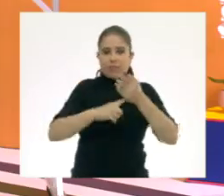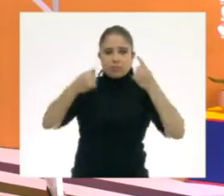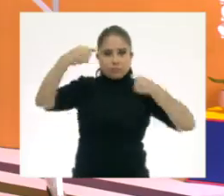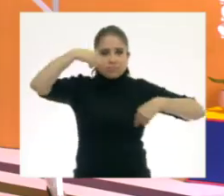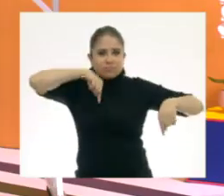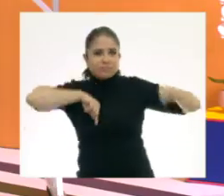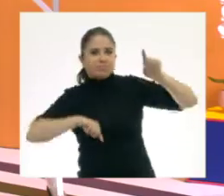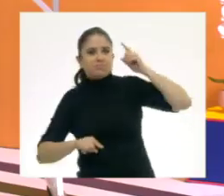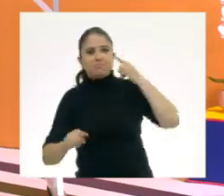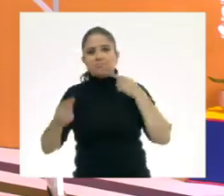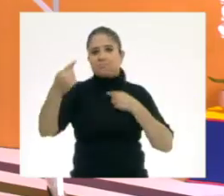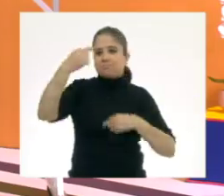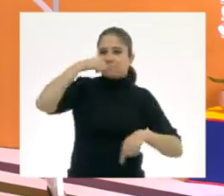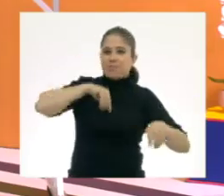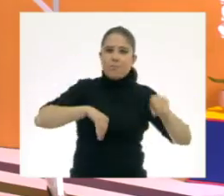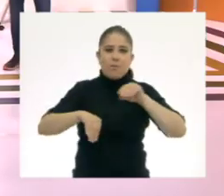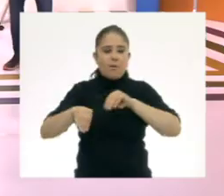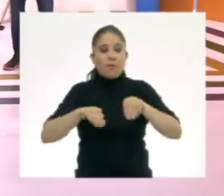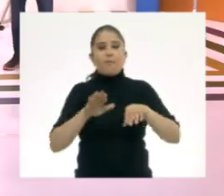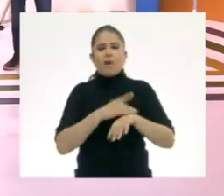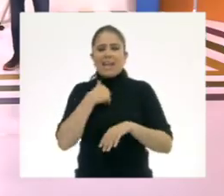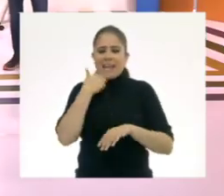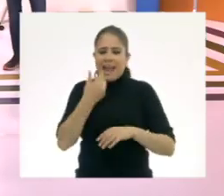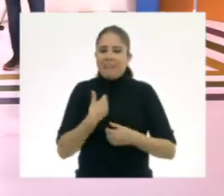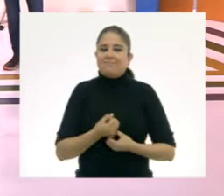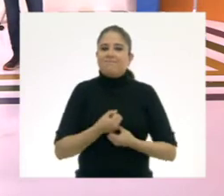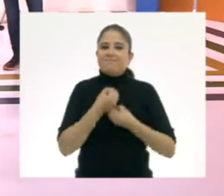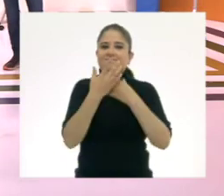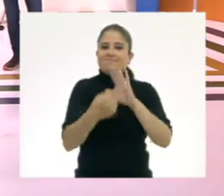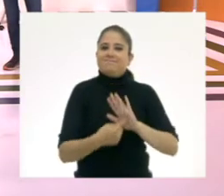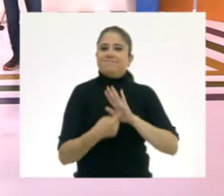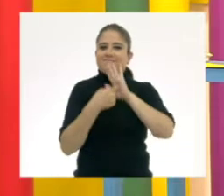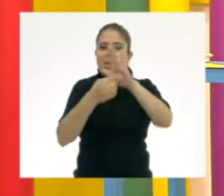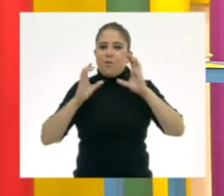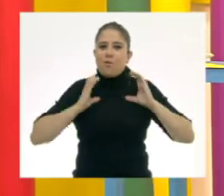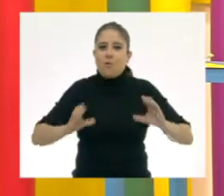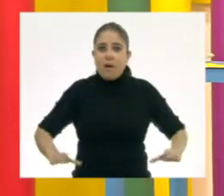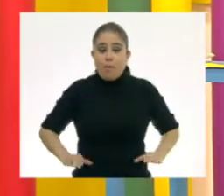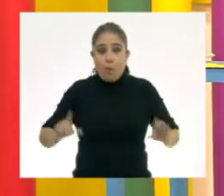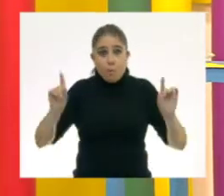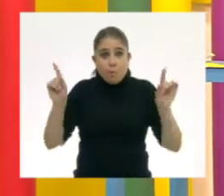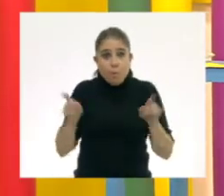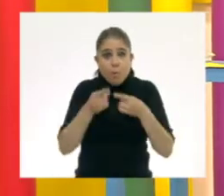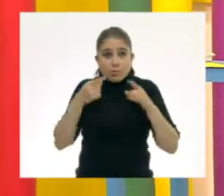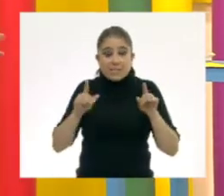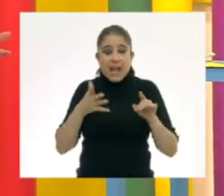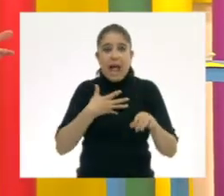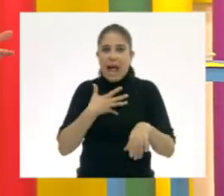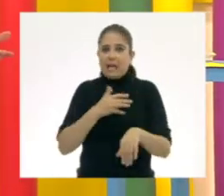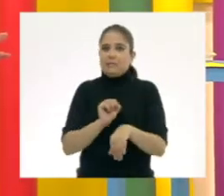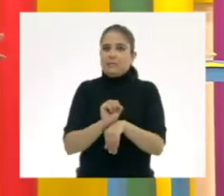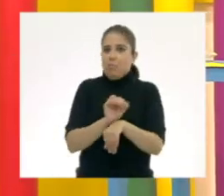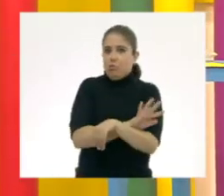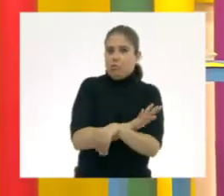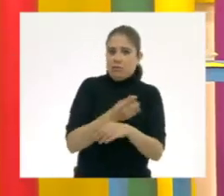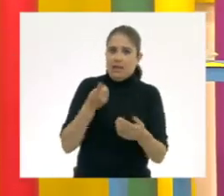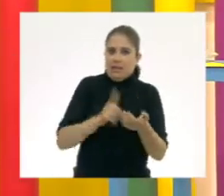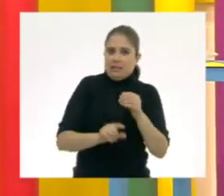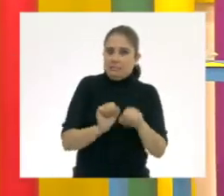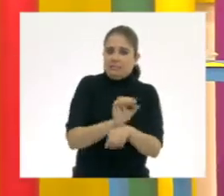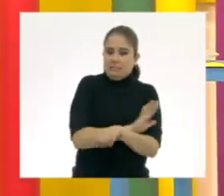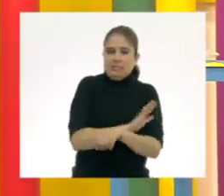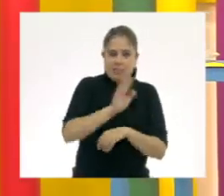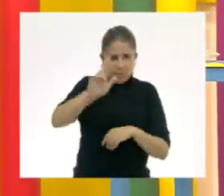generar movimiento porque te quieres expresar, ¿sí? Hay música que expresa emociones. ¿Sí?